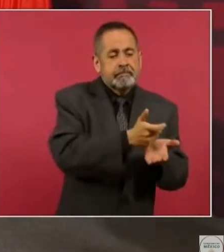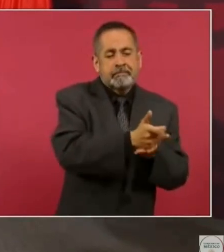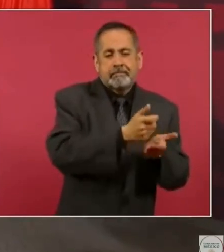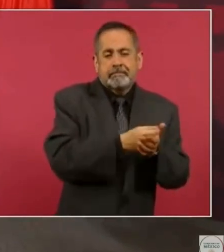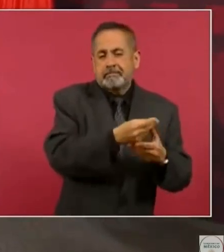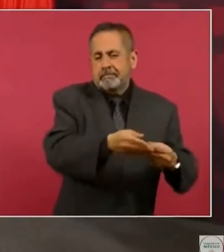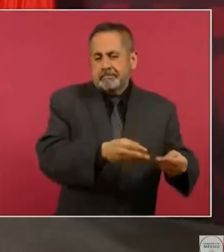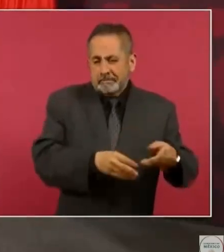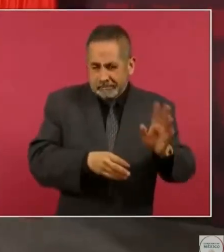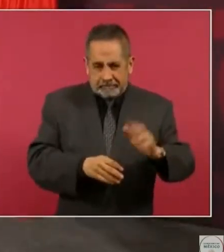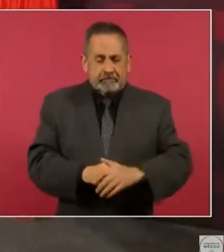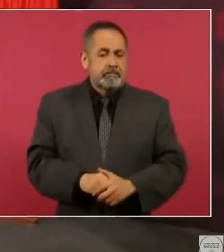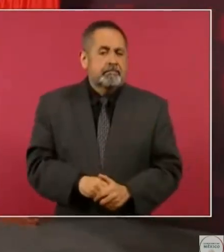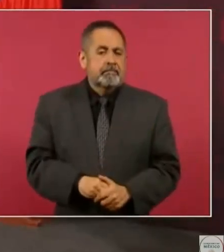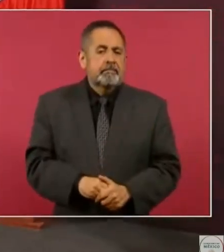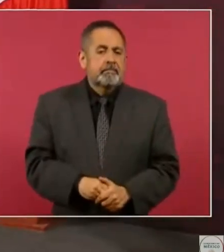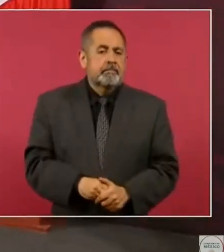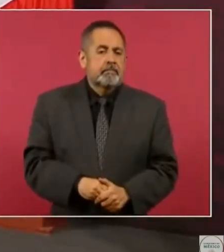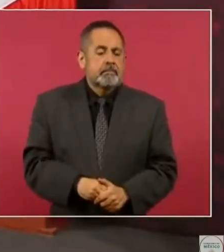Los,